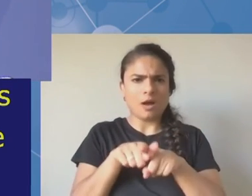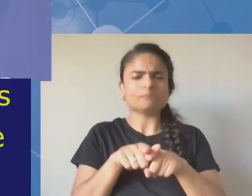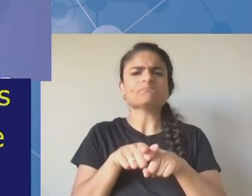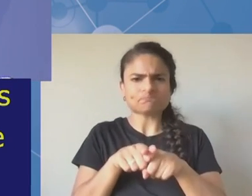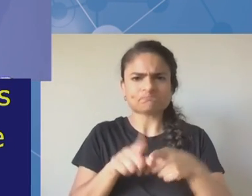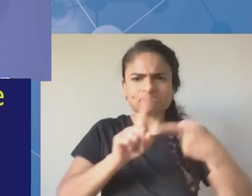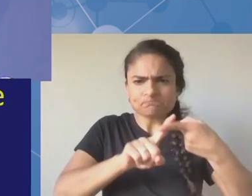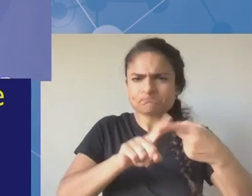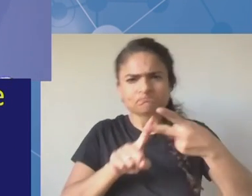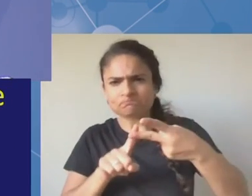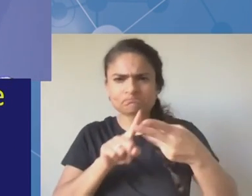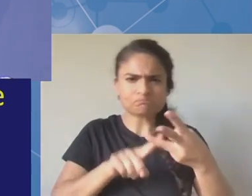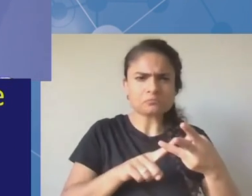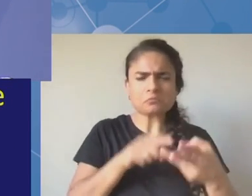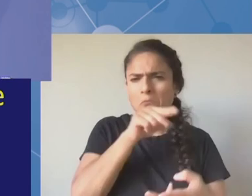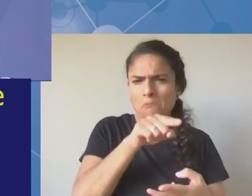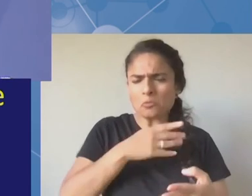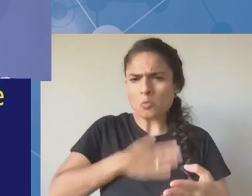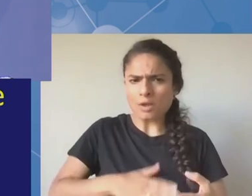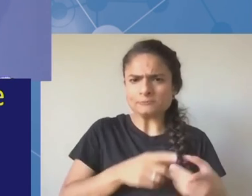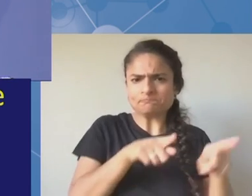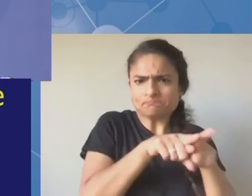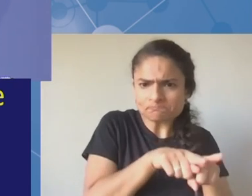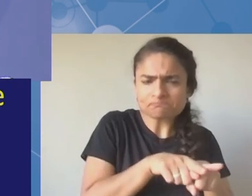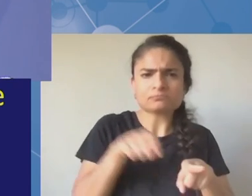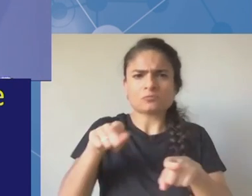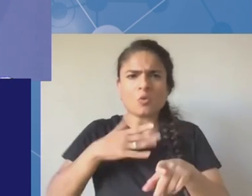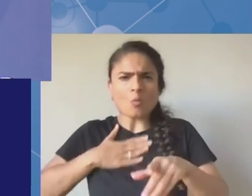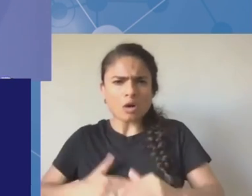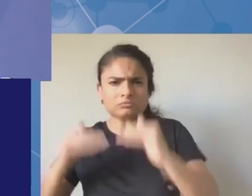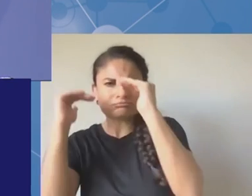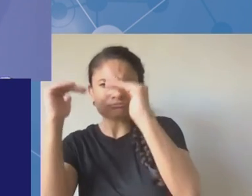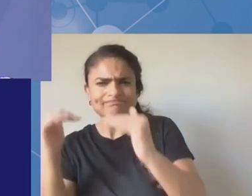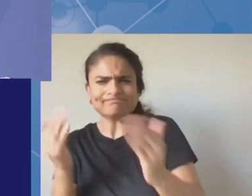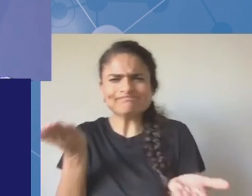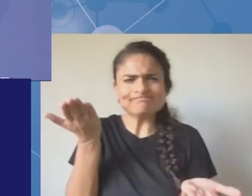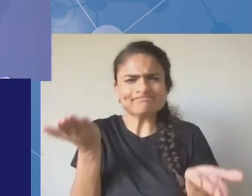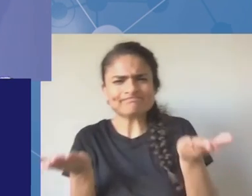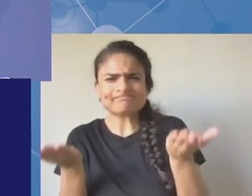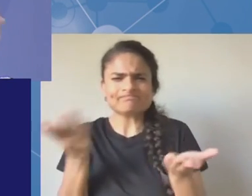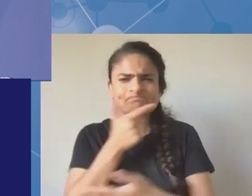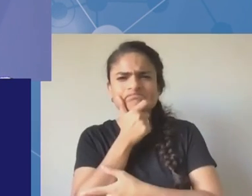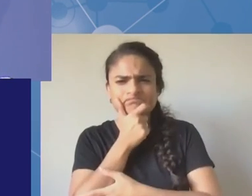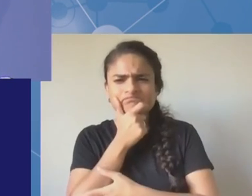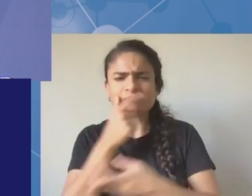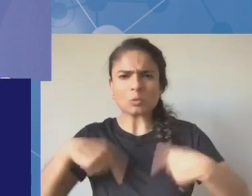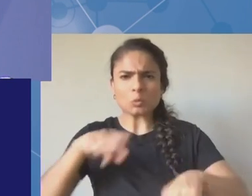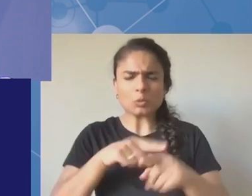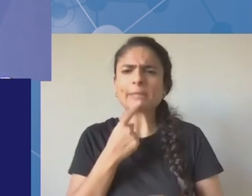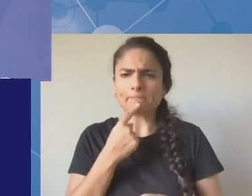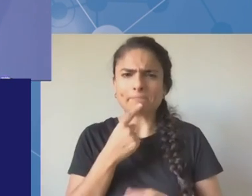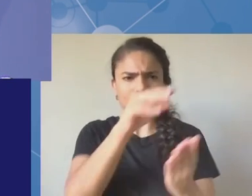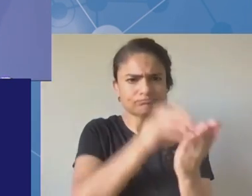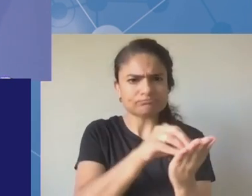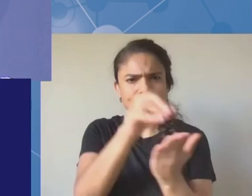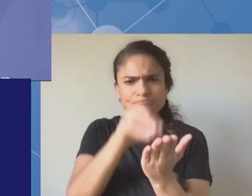Haremos un resumen de todas estas sesiones y trataremos de aprovechar de la mejor manera las conclusiones a la hora